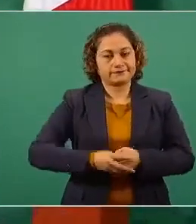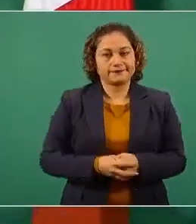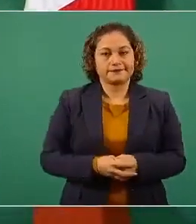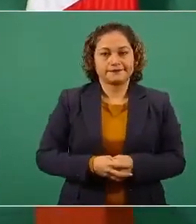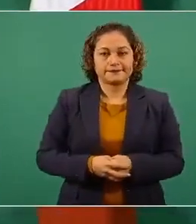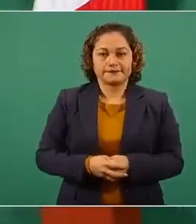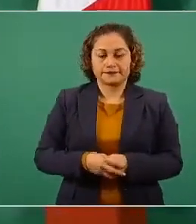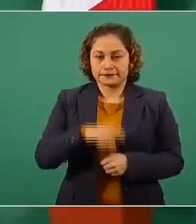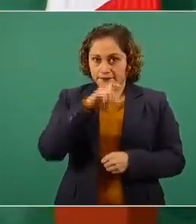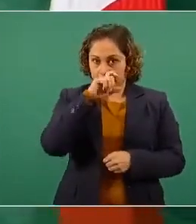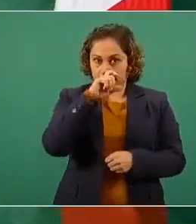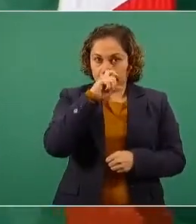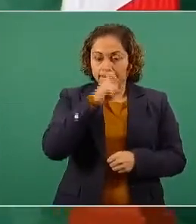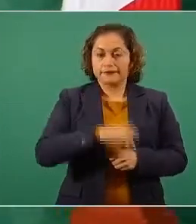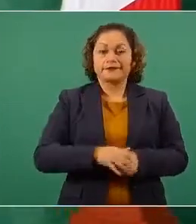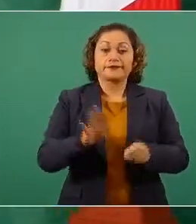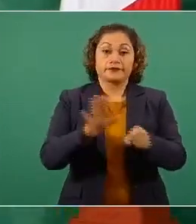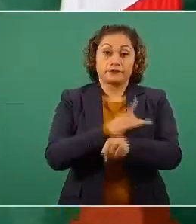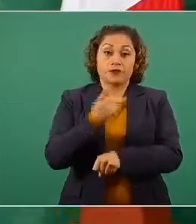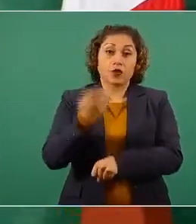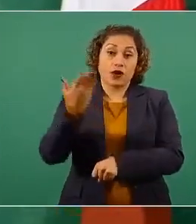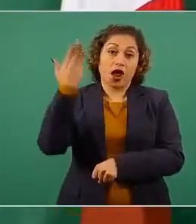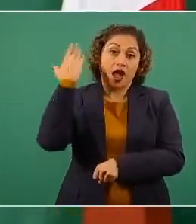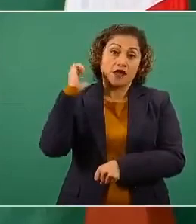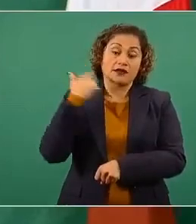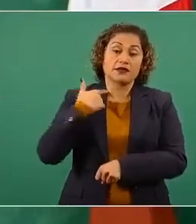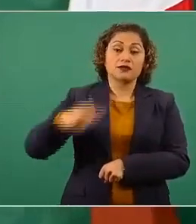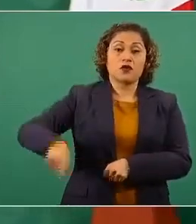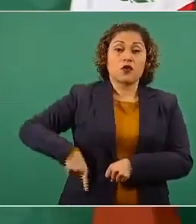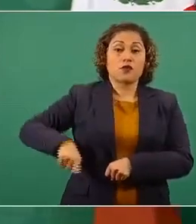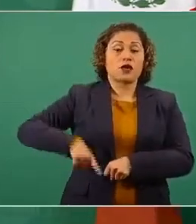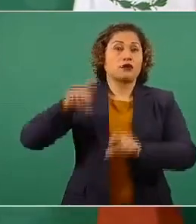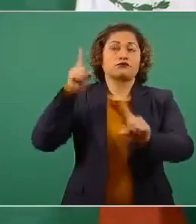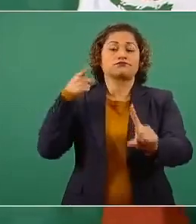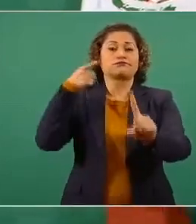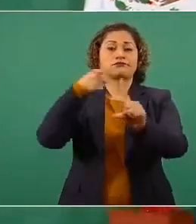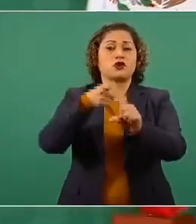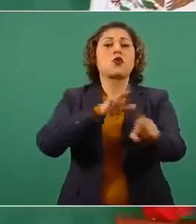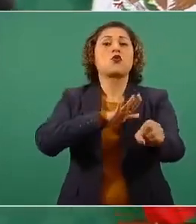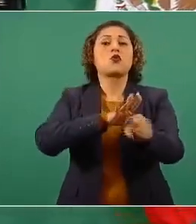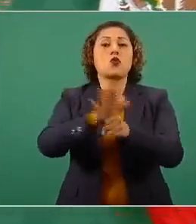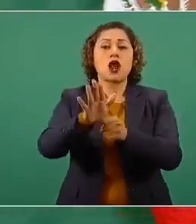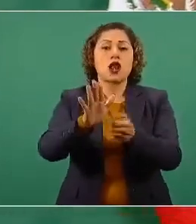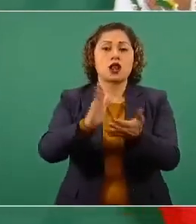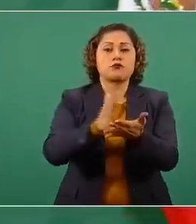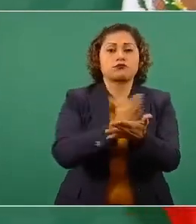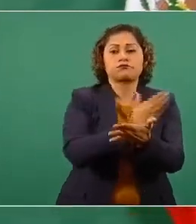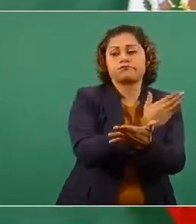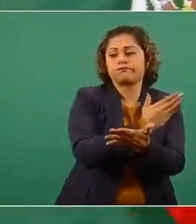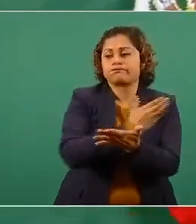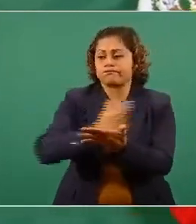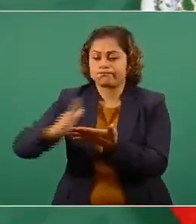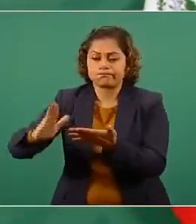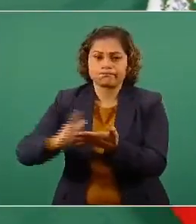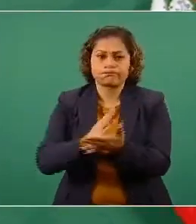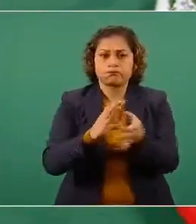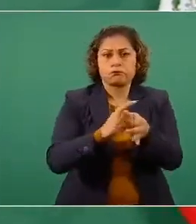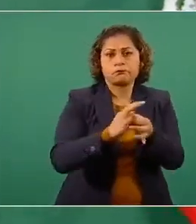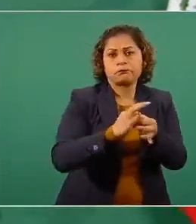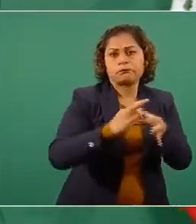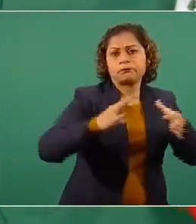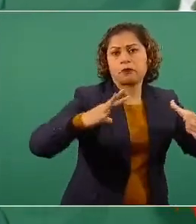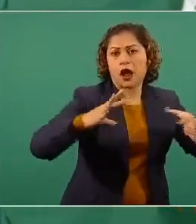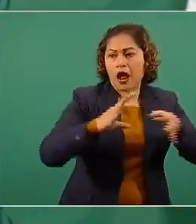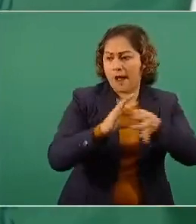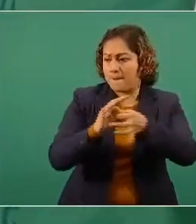Porque ese era el propósito, ¿no? O sea, poder ir desmembrando, desarticulando todo